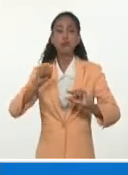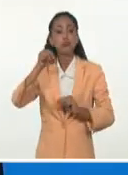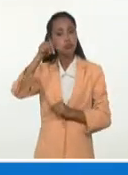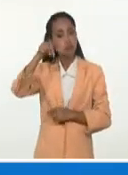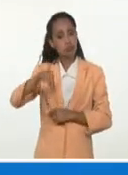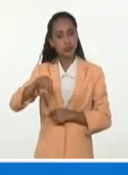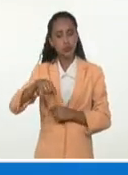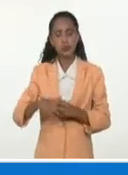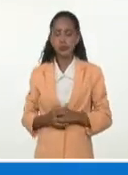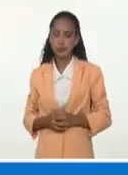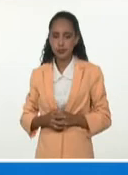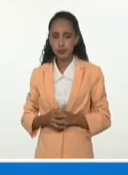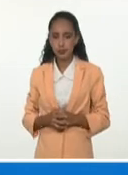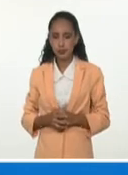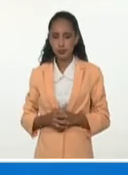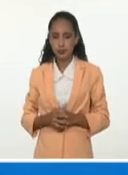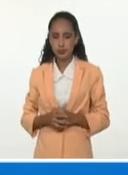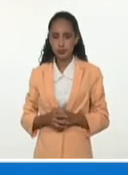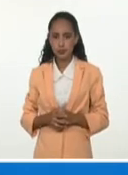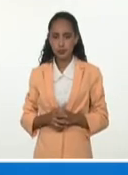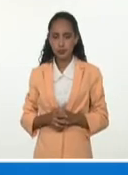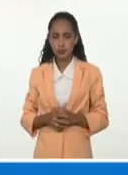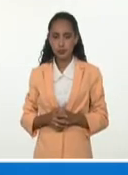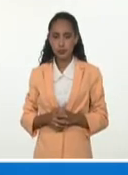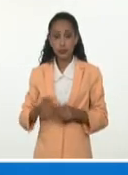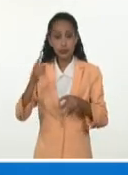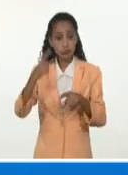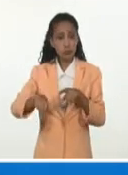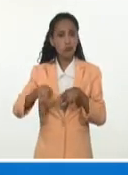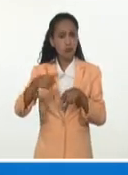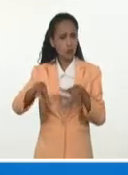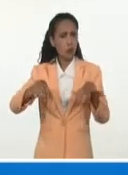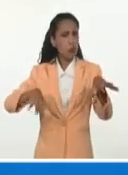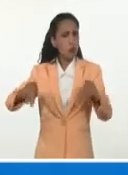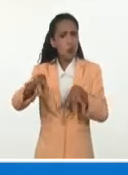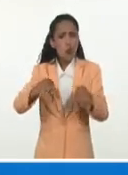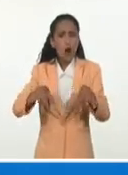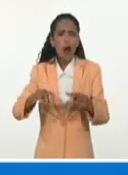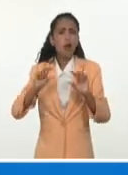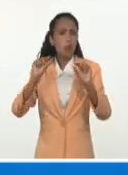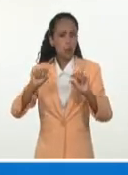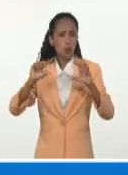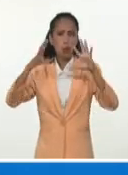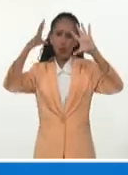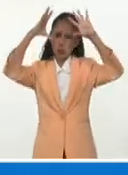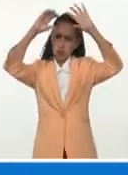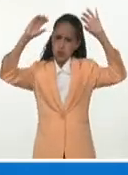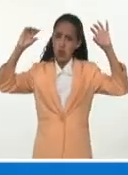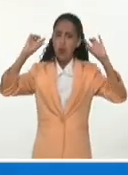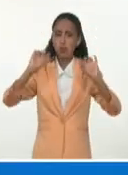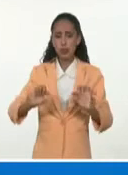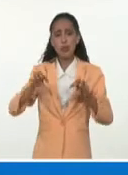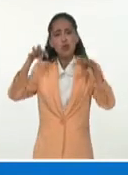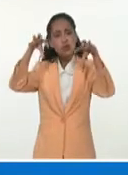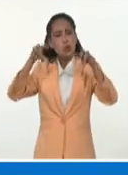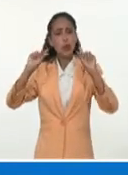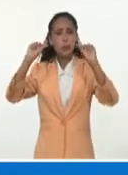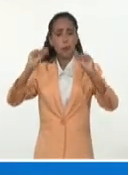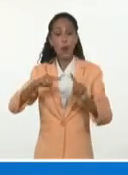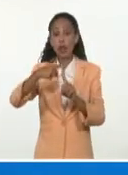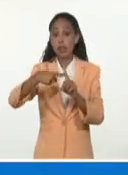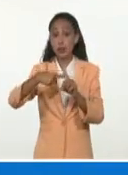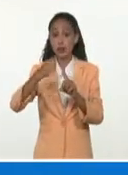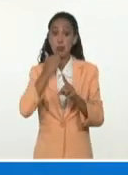alcanza desarrollarse más pero en el resto del territorio nacional muy poca nubosidad baja probabilidad de ayuda a temperaturas